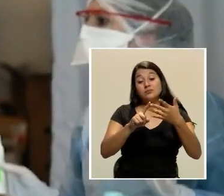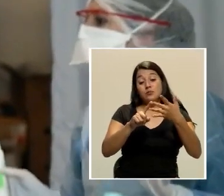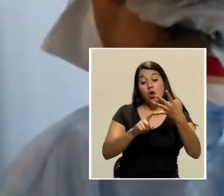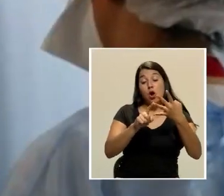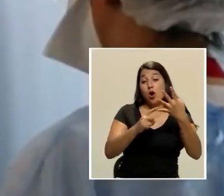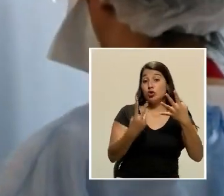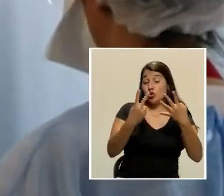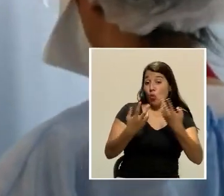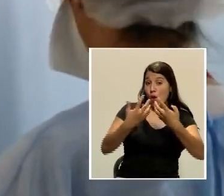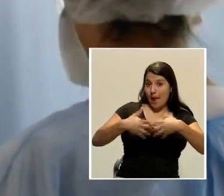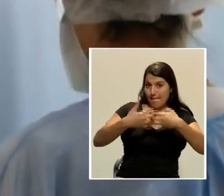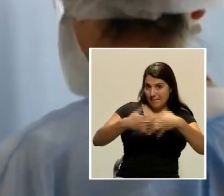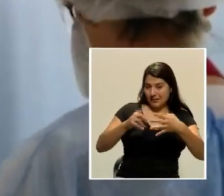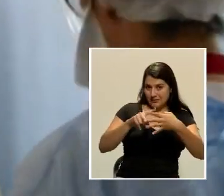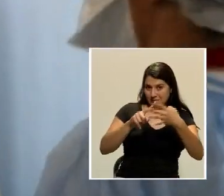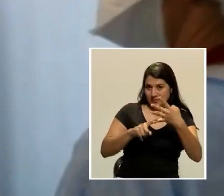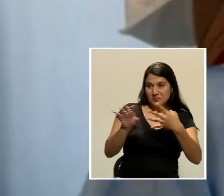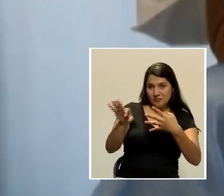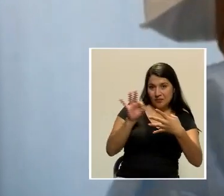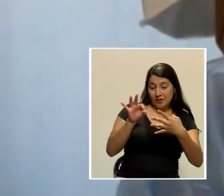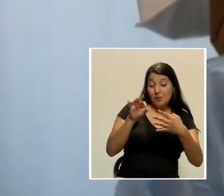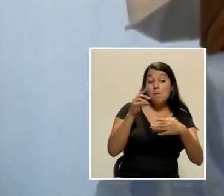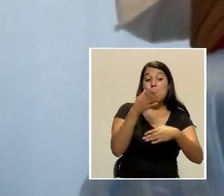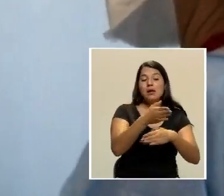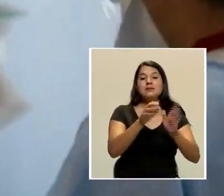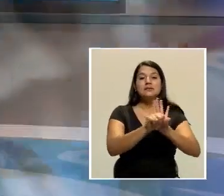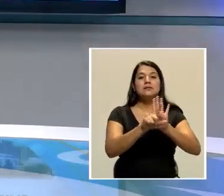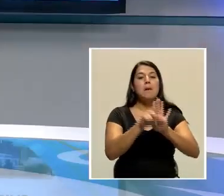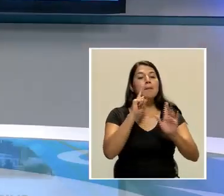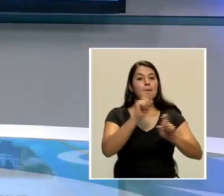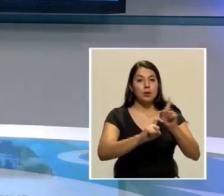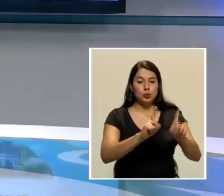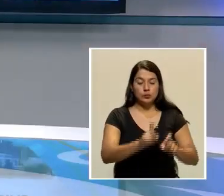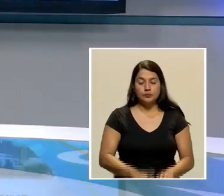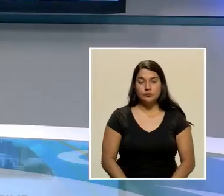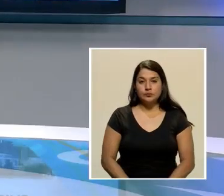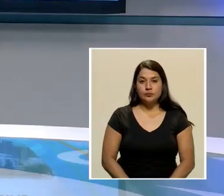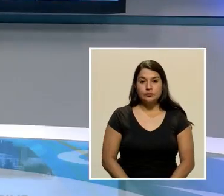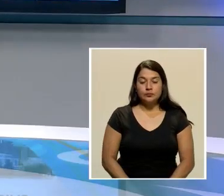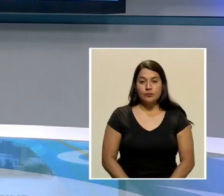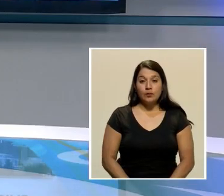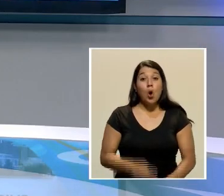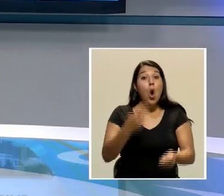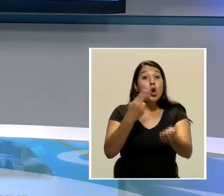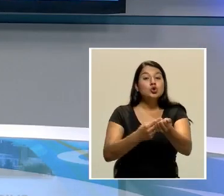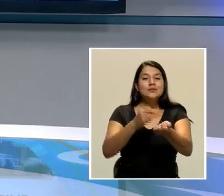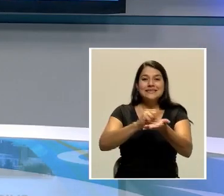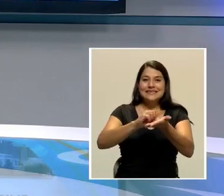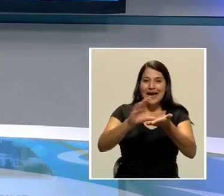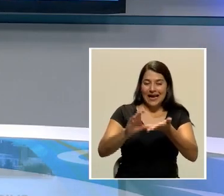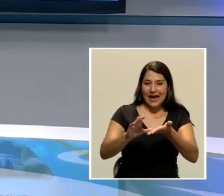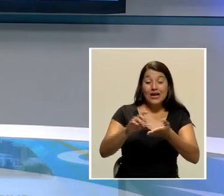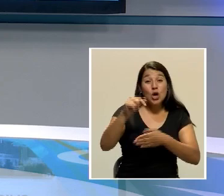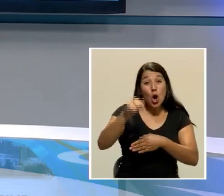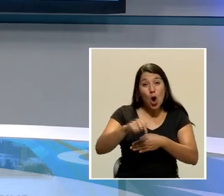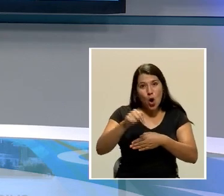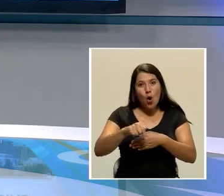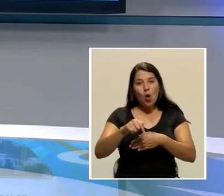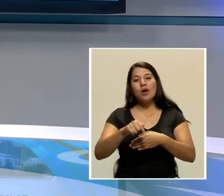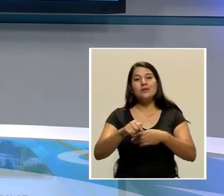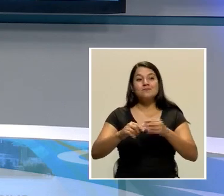para investigar esta compra y convocar a Román Macaya, presidente de la Caja, Luis Fernando Porras, gerente de logística de la entidad,